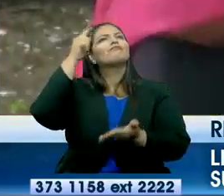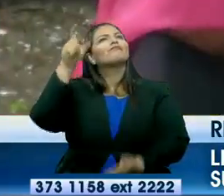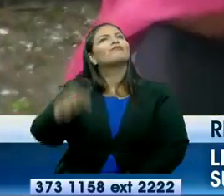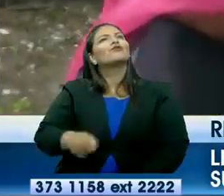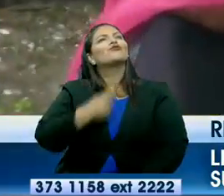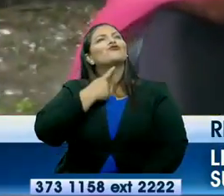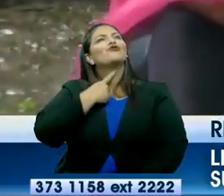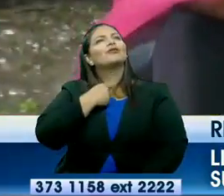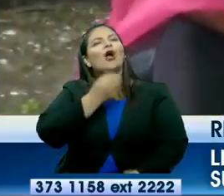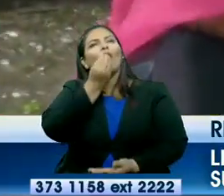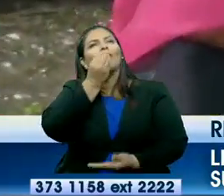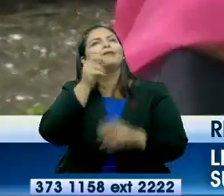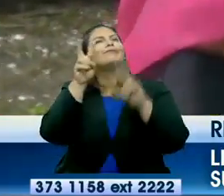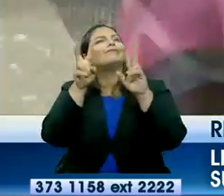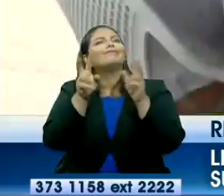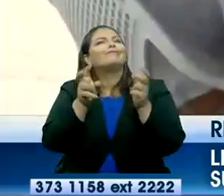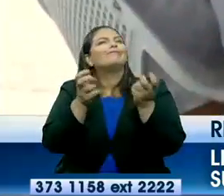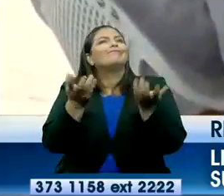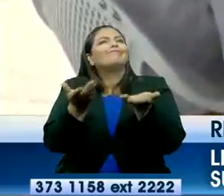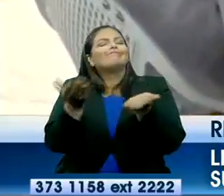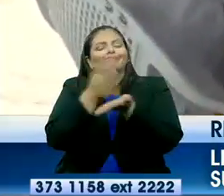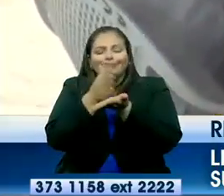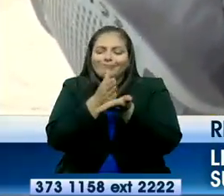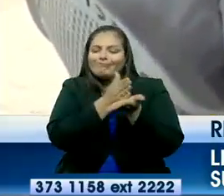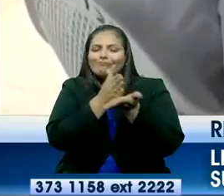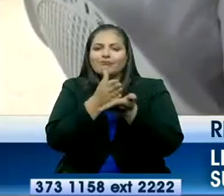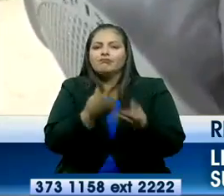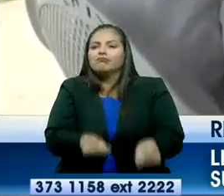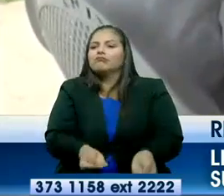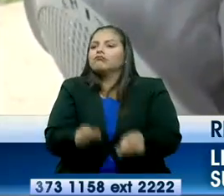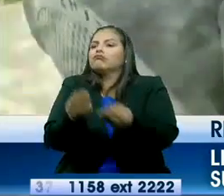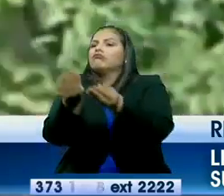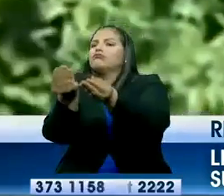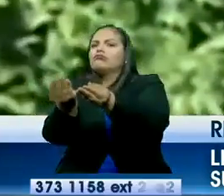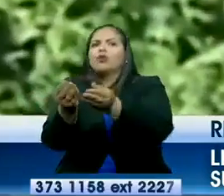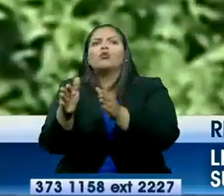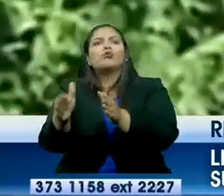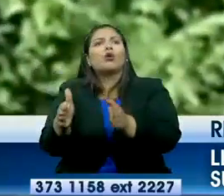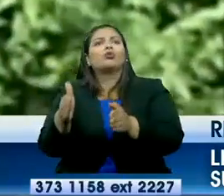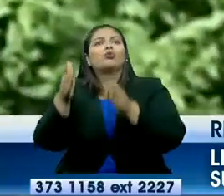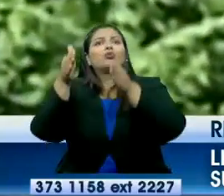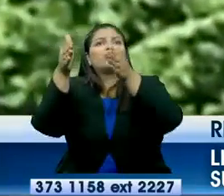Abraham Calazacón destacan su legado, que ahora es transmitido a las nuevas generaciones